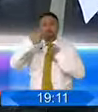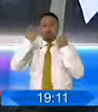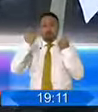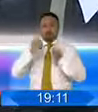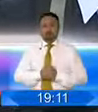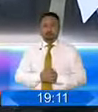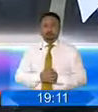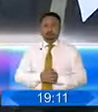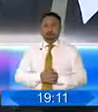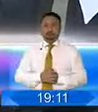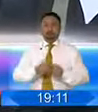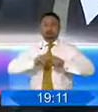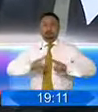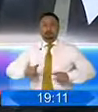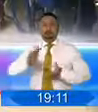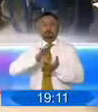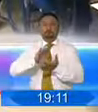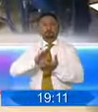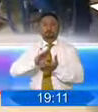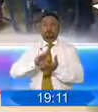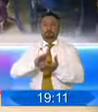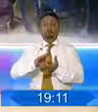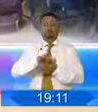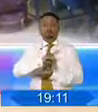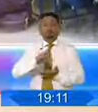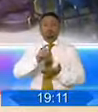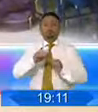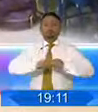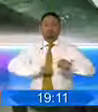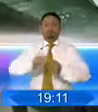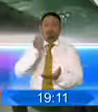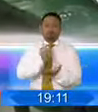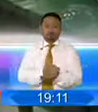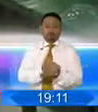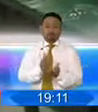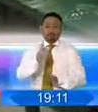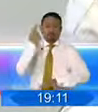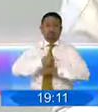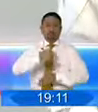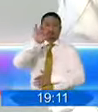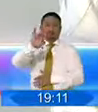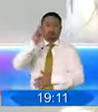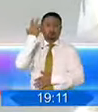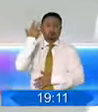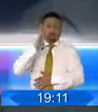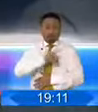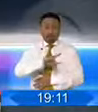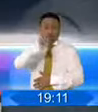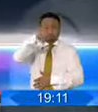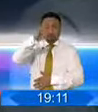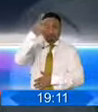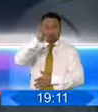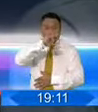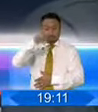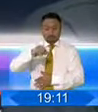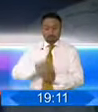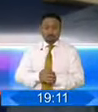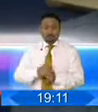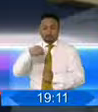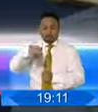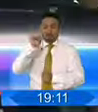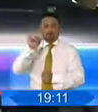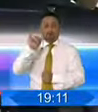respectivamente. Mientras que los centros educativos que suspendieron las actividades solo el día 8 de diciembre de 2017 lo harán